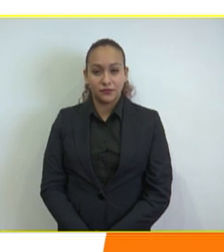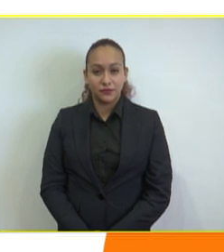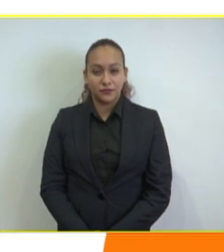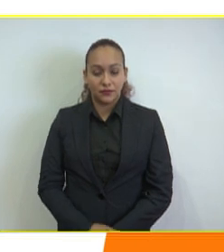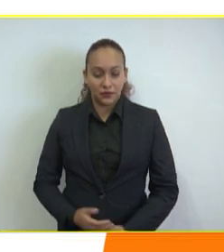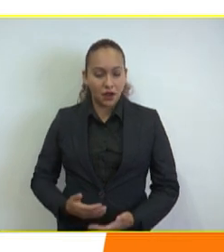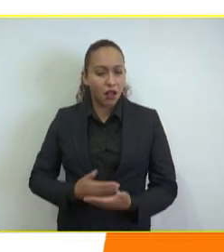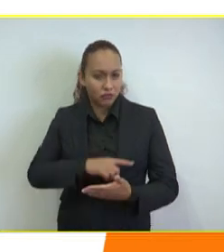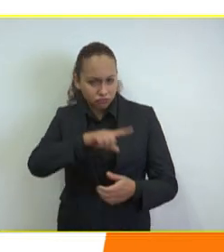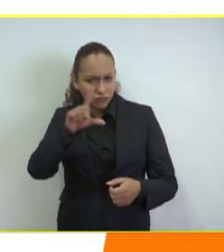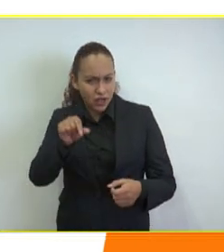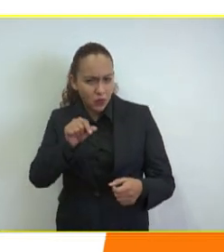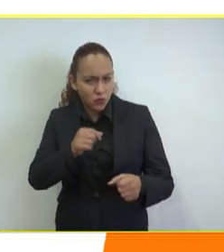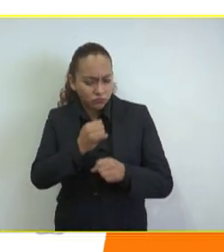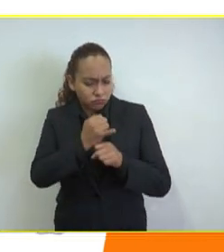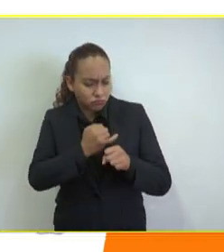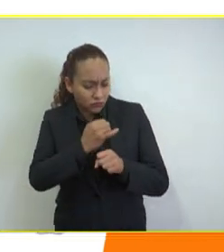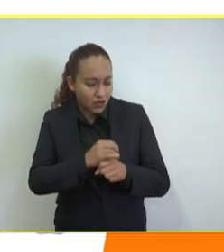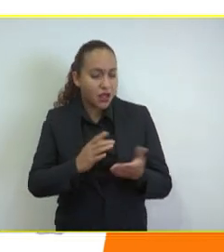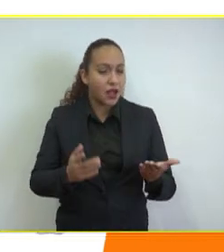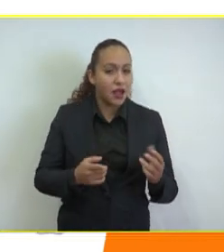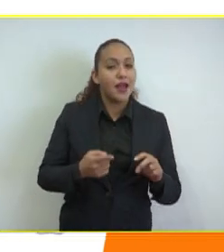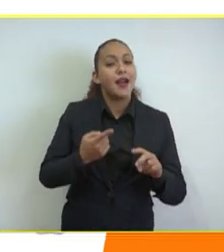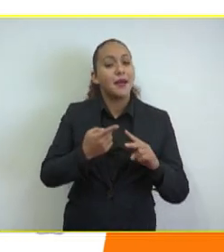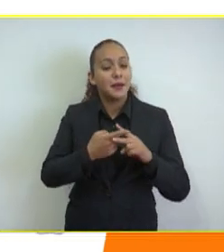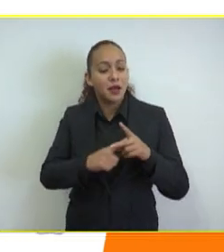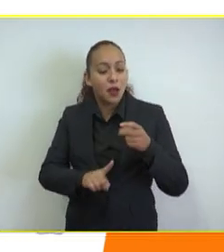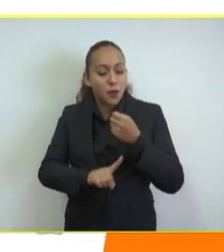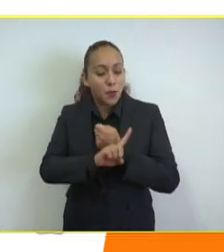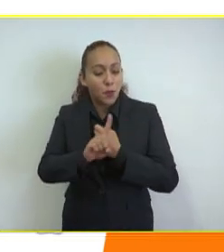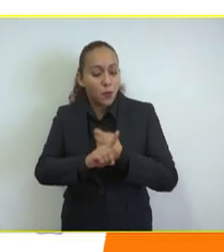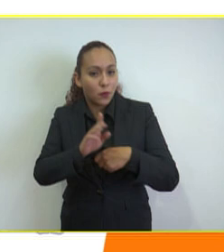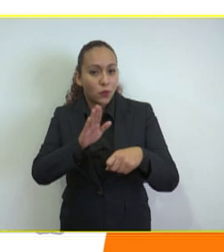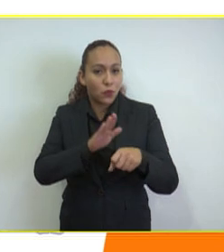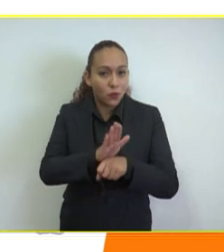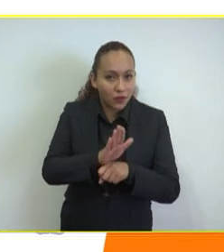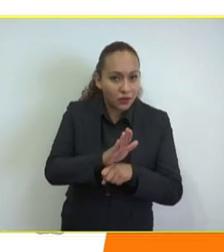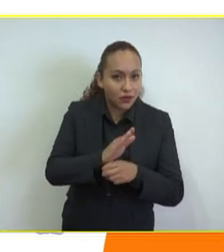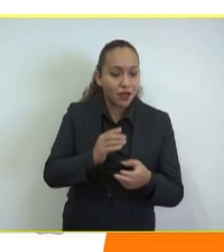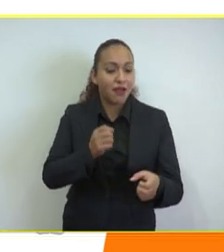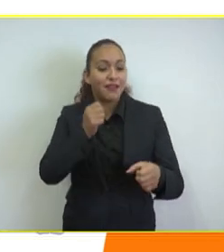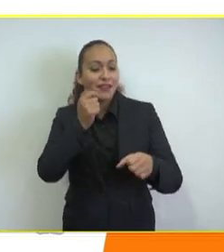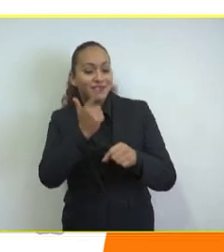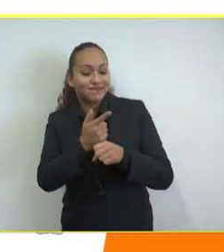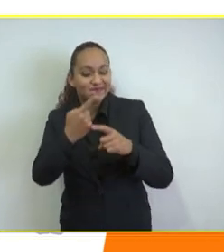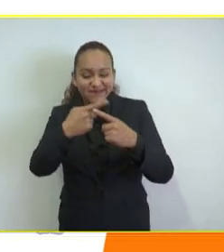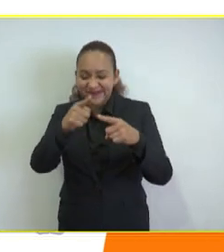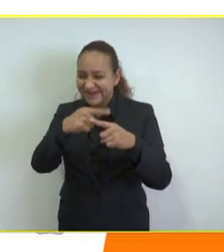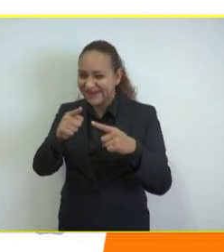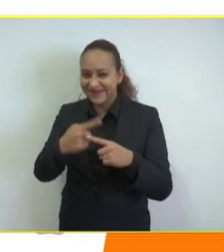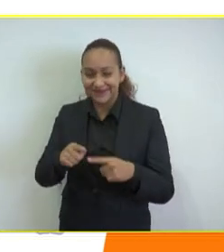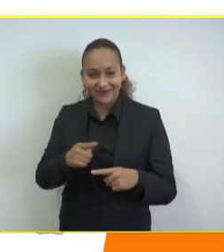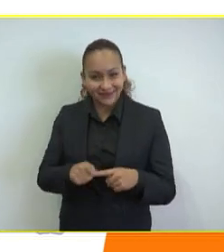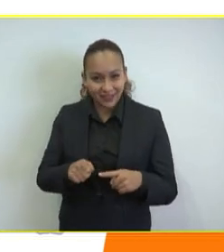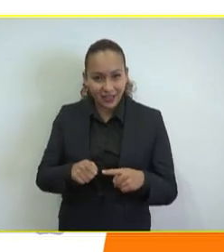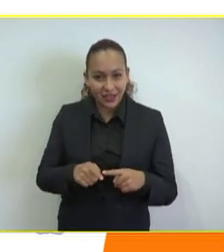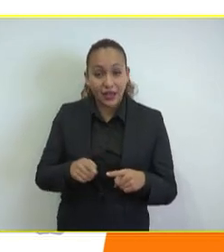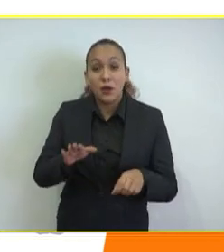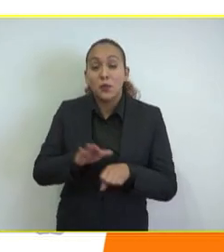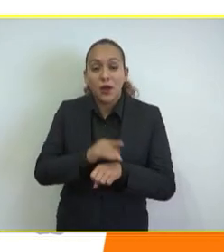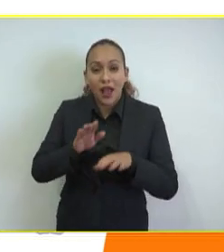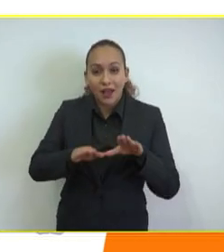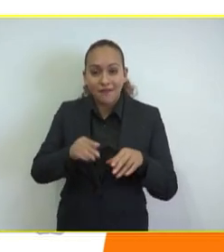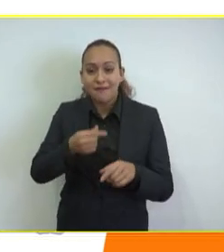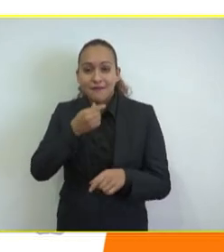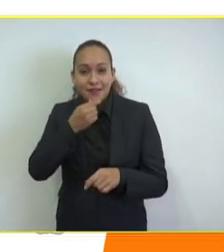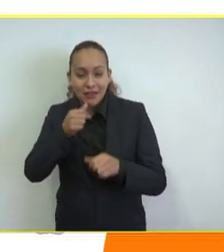Una vez acotado nuestro problema, procedimos a la identificación de los actores principales que intervienen en el proceso de enseñanza-aprendizaje